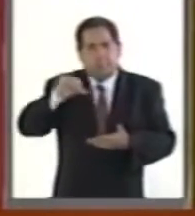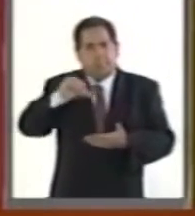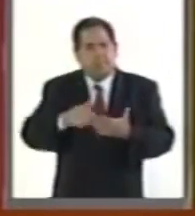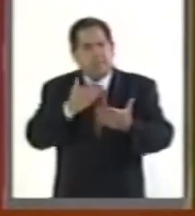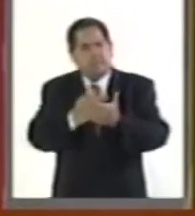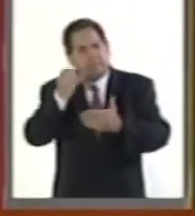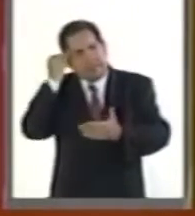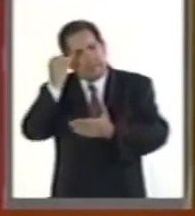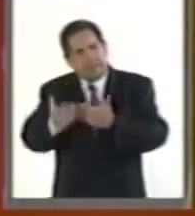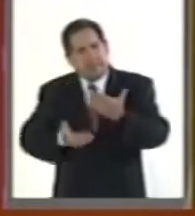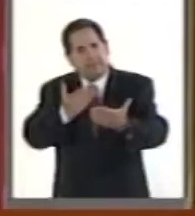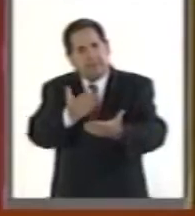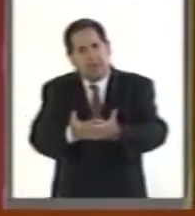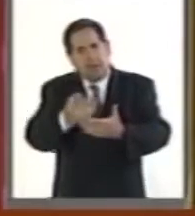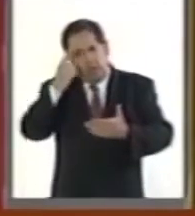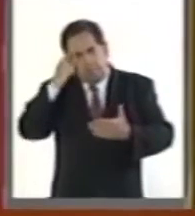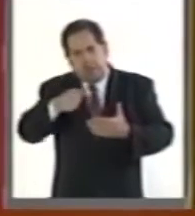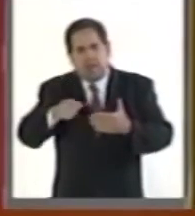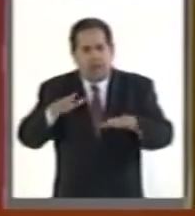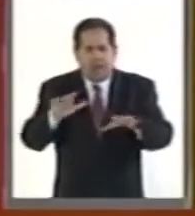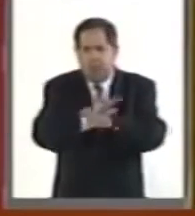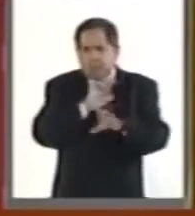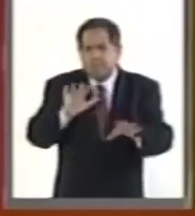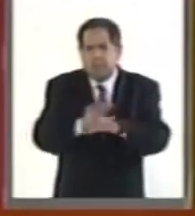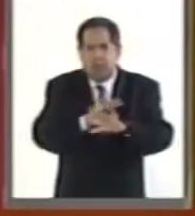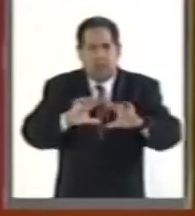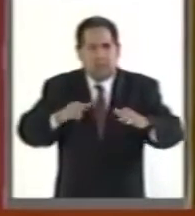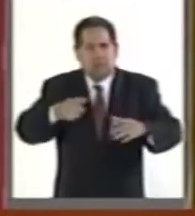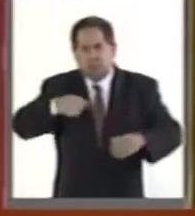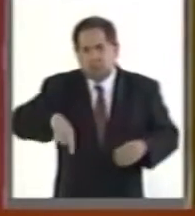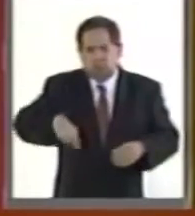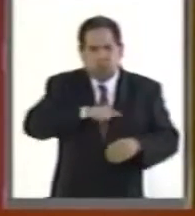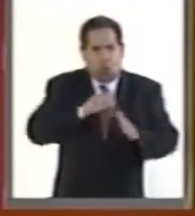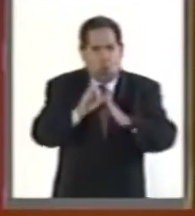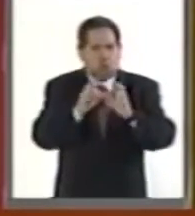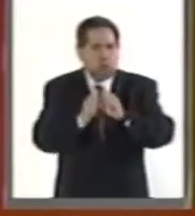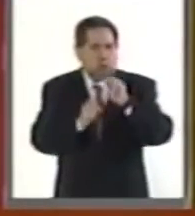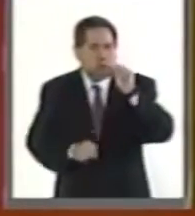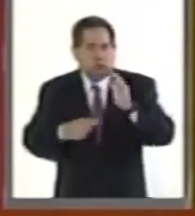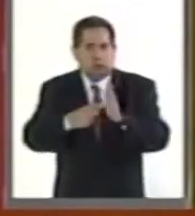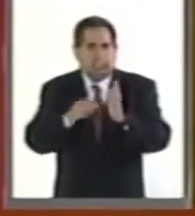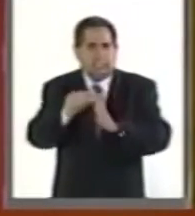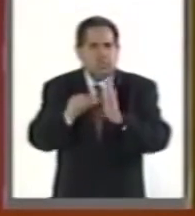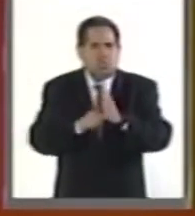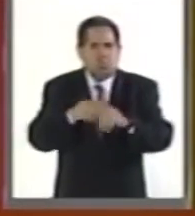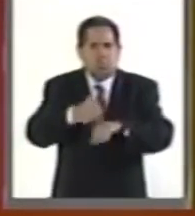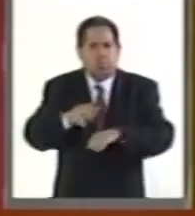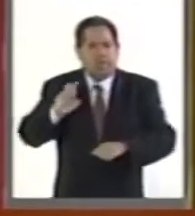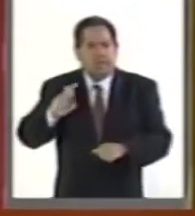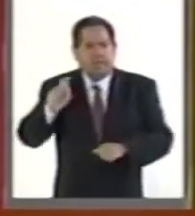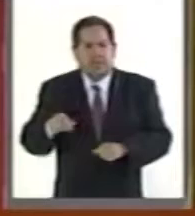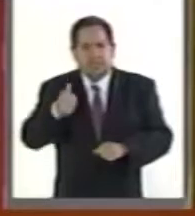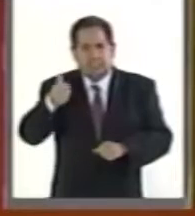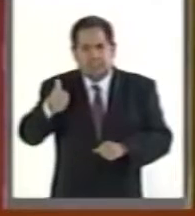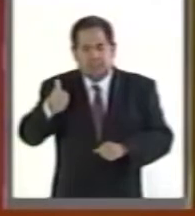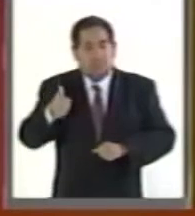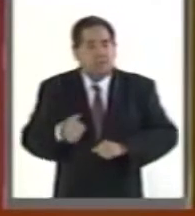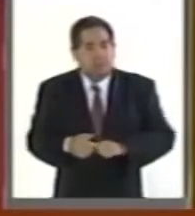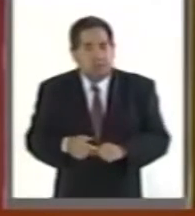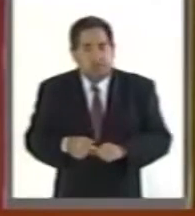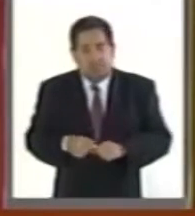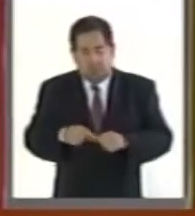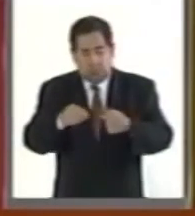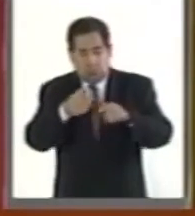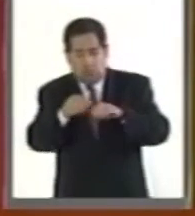la iniciativa para modificar nuestra Constitución en su artículo 36. En el